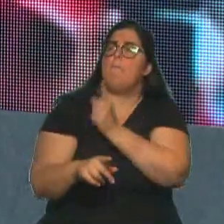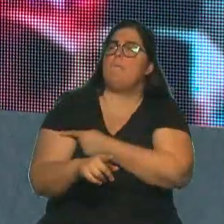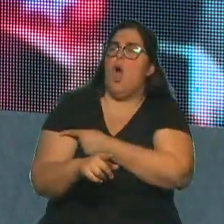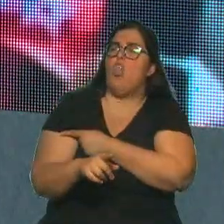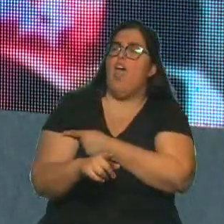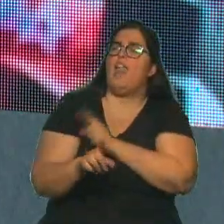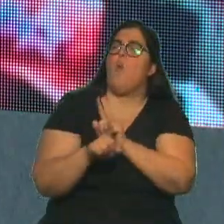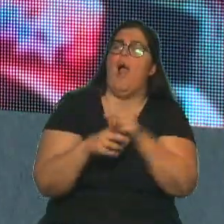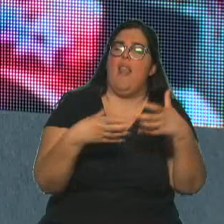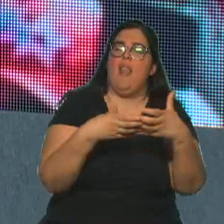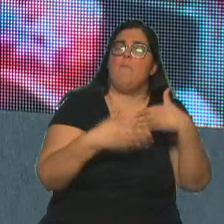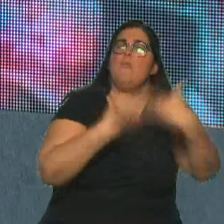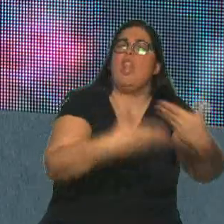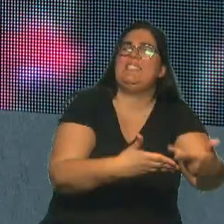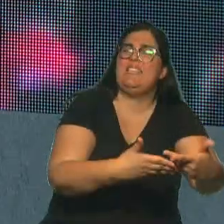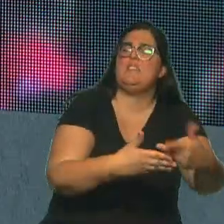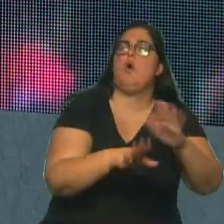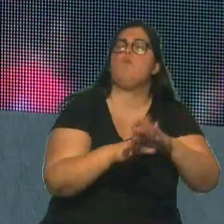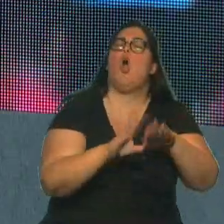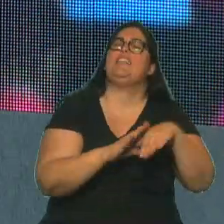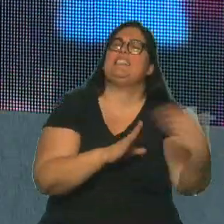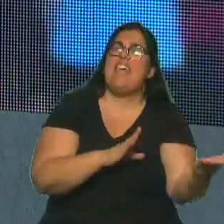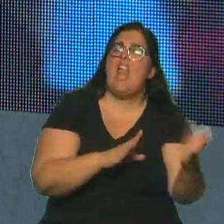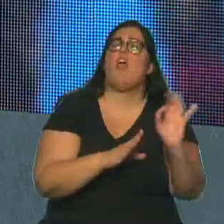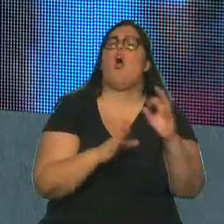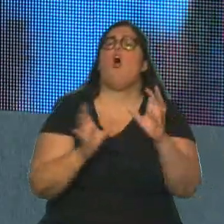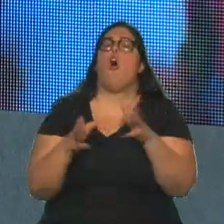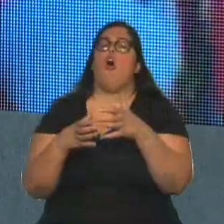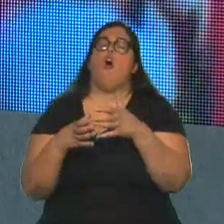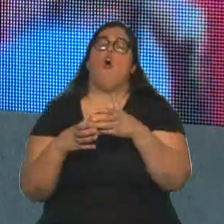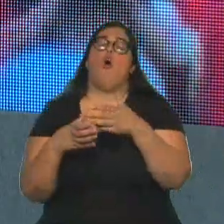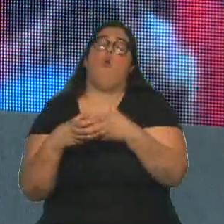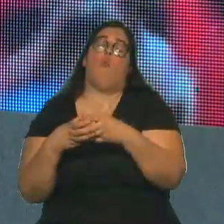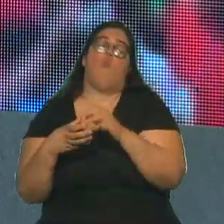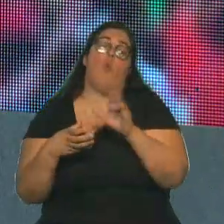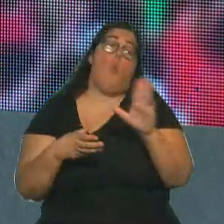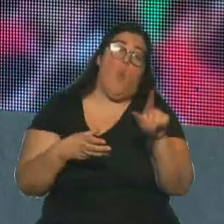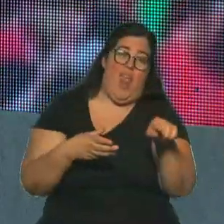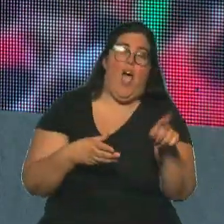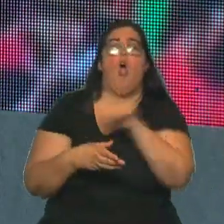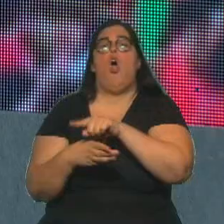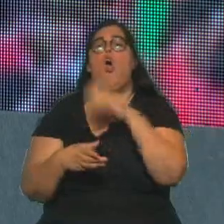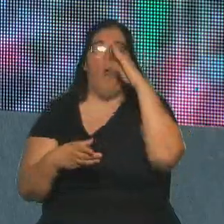el progresismo, el ala izquierda o el mismo Lula y el bolsonarismo. Hablamos también del